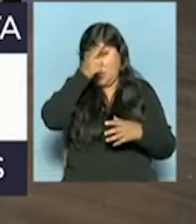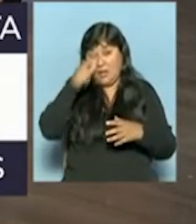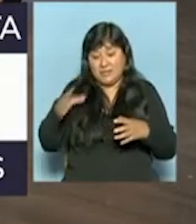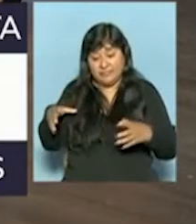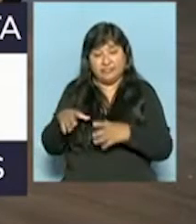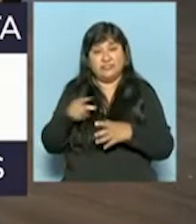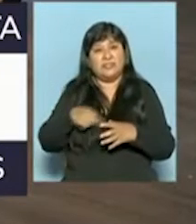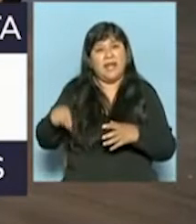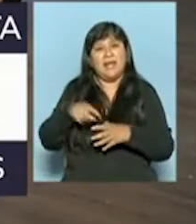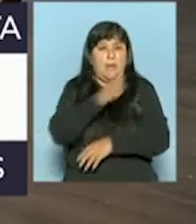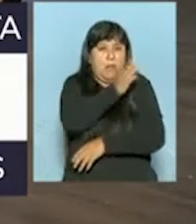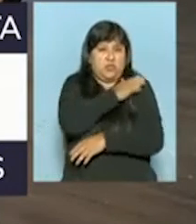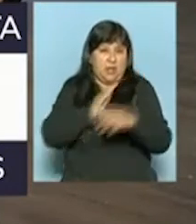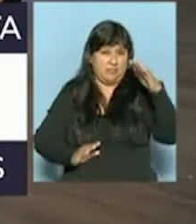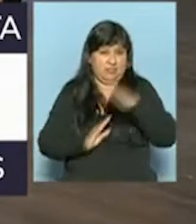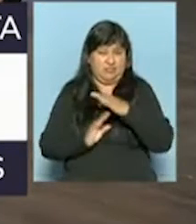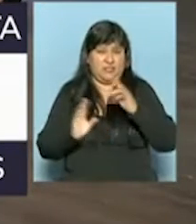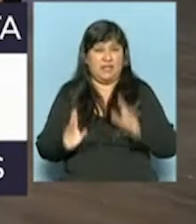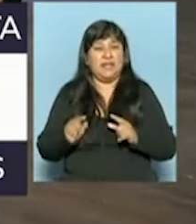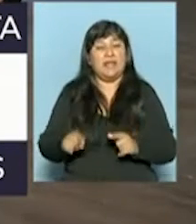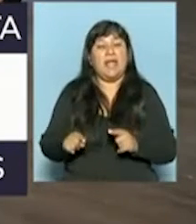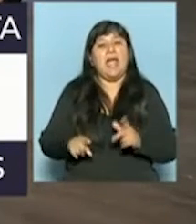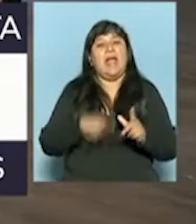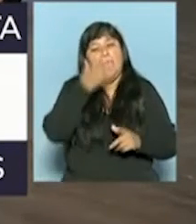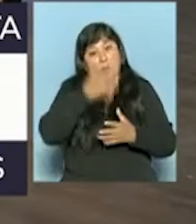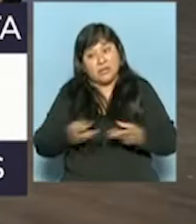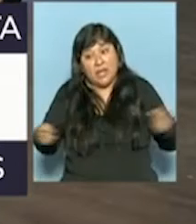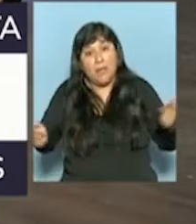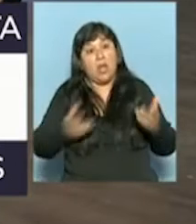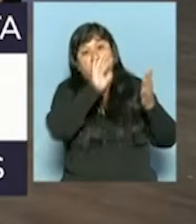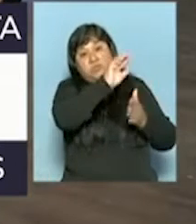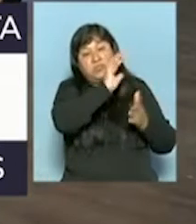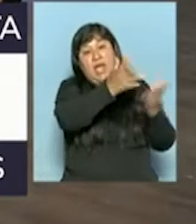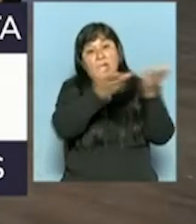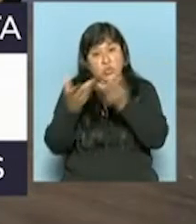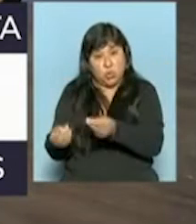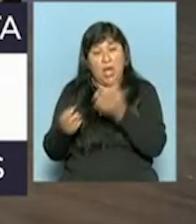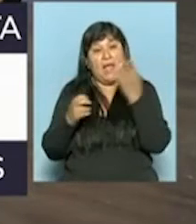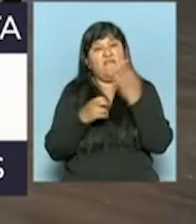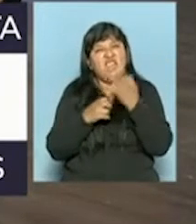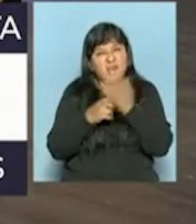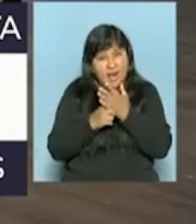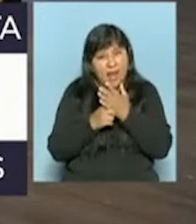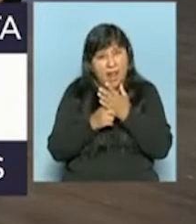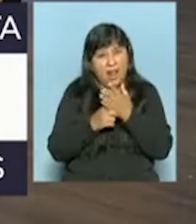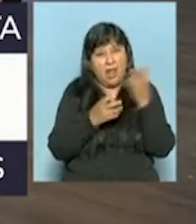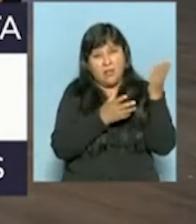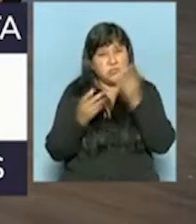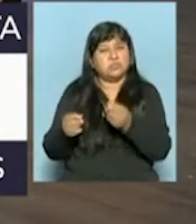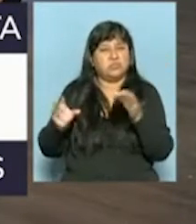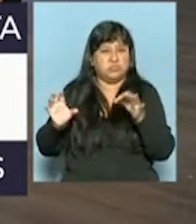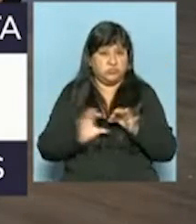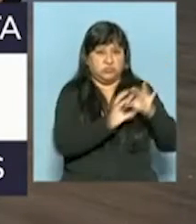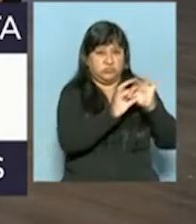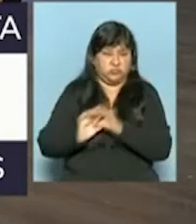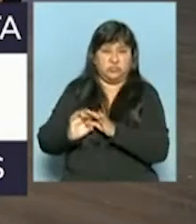se pidió participación al ayudante fiscal, en este caso el doctor Lear Resúa, quien con la autorización de la jueza de